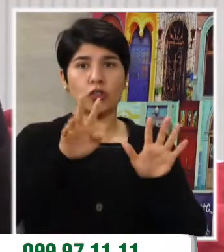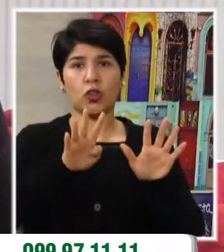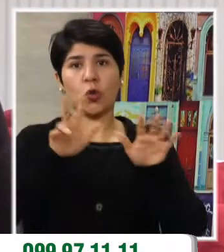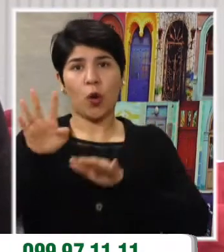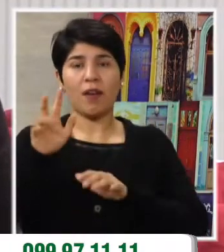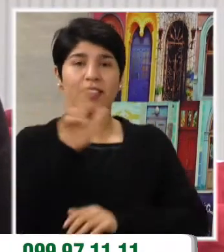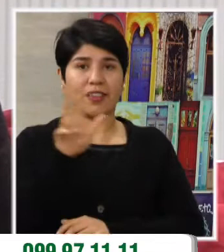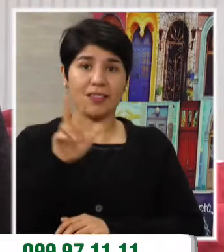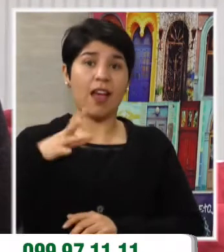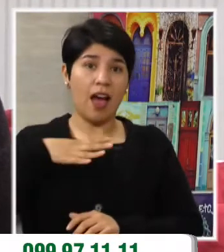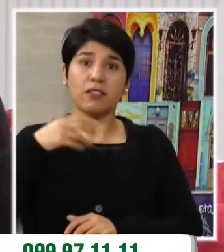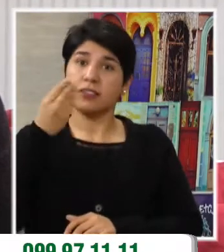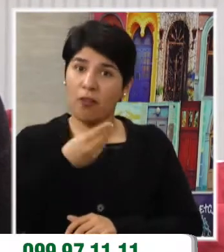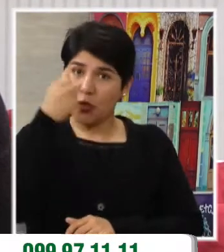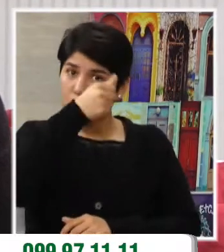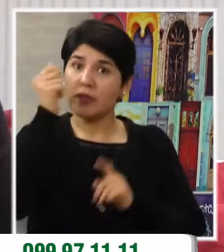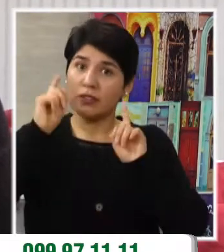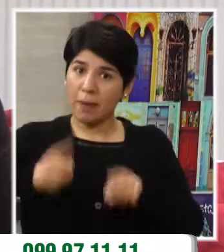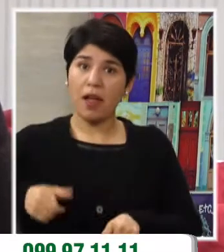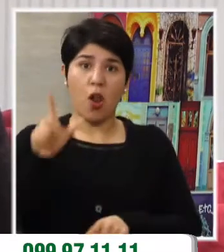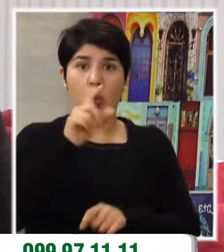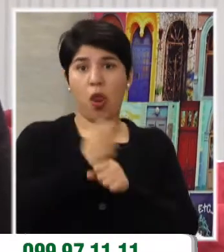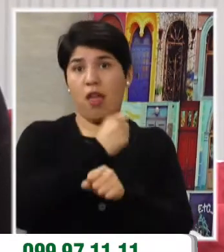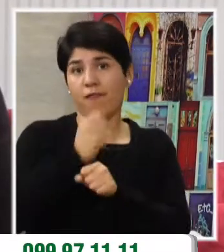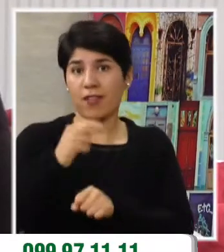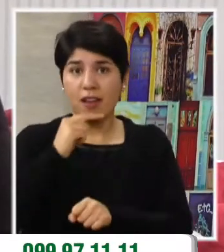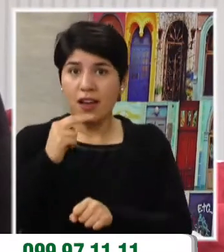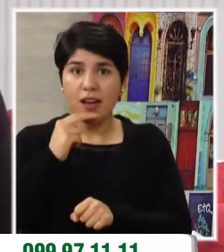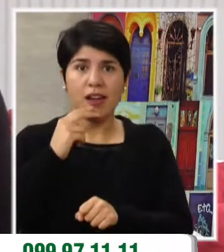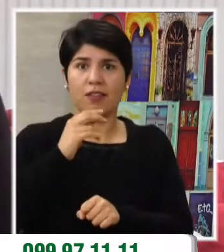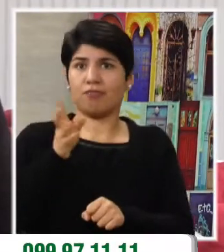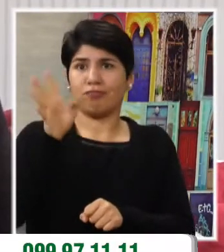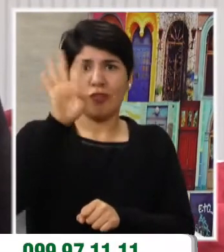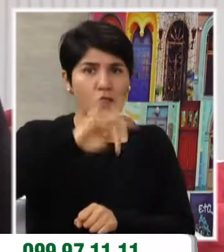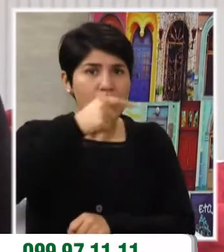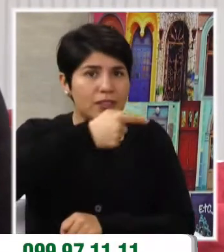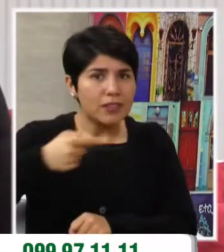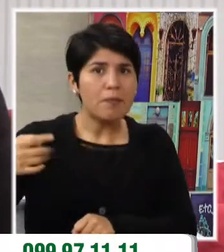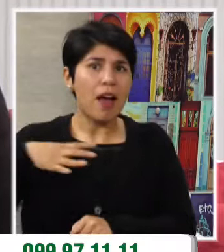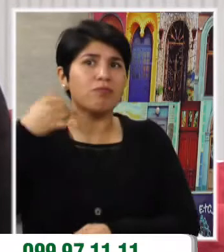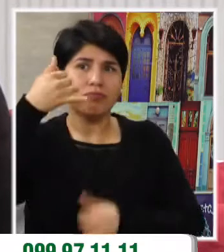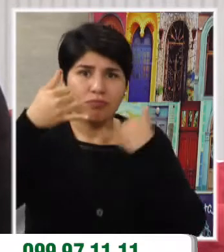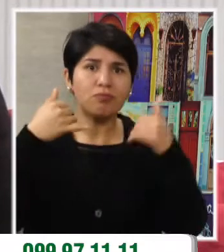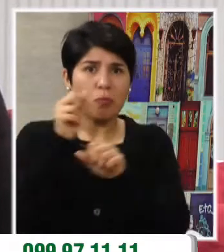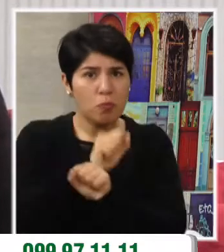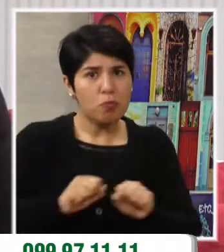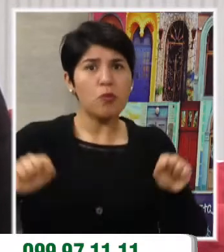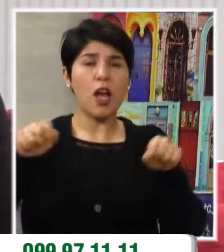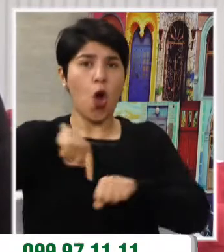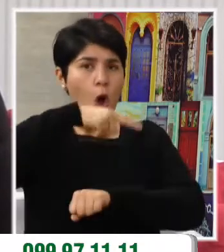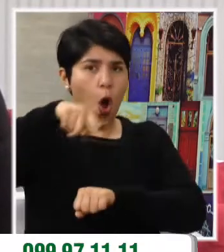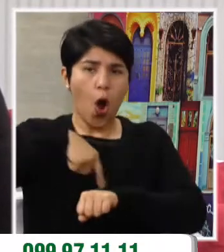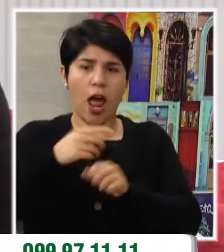sábados y domingos este de lunes a viernes por supuesto y todos los días de la semana en un horario